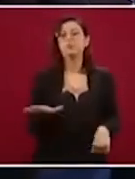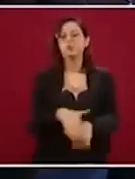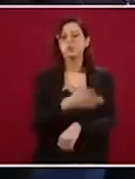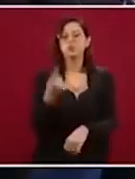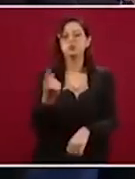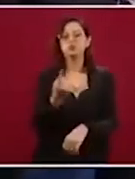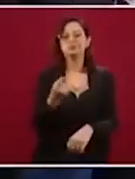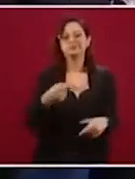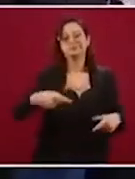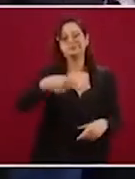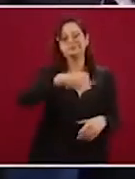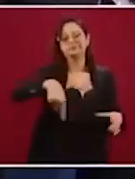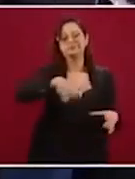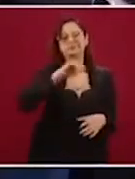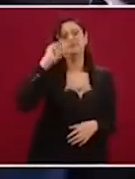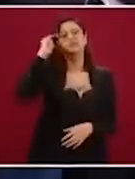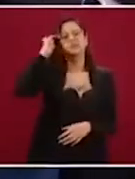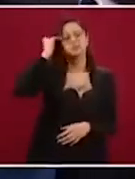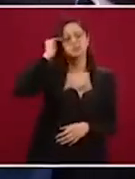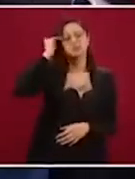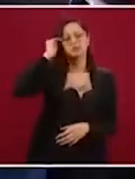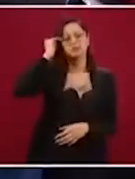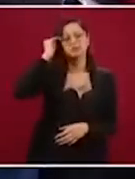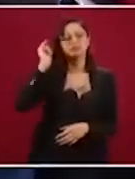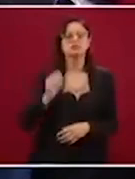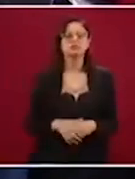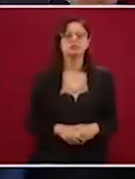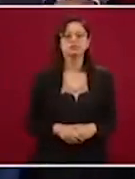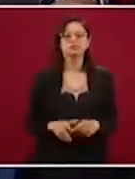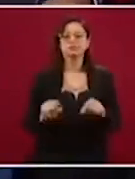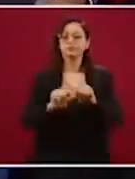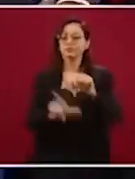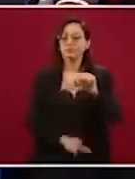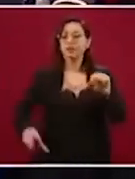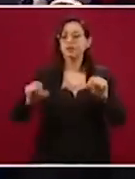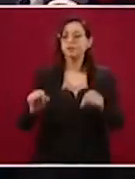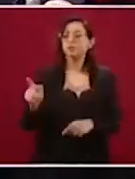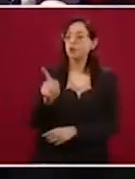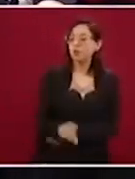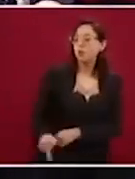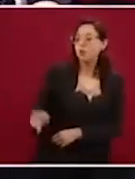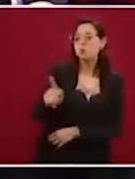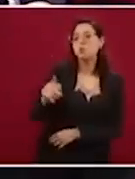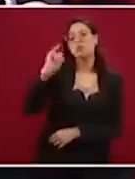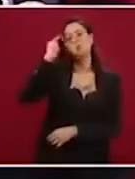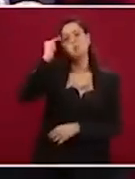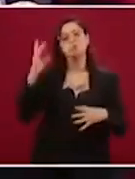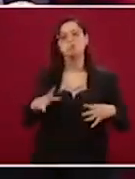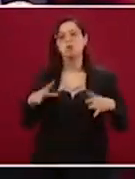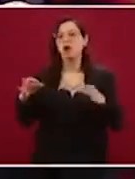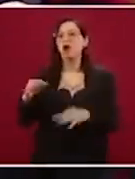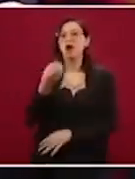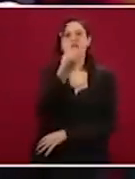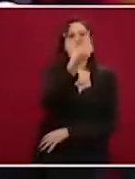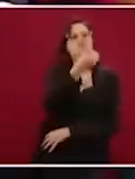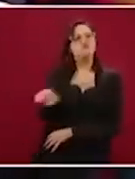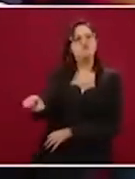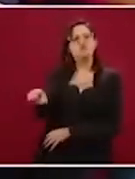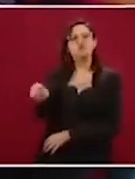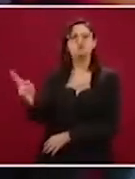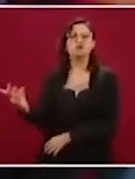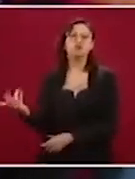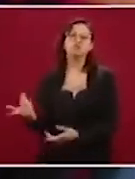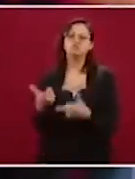lenguas indígenas en méxico a los pueblos originarios se les impuso una política lingüística en la que no tuvieron